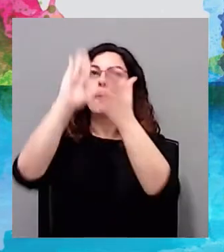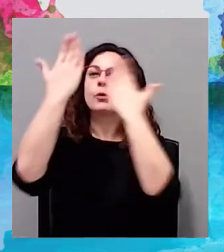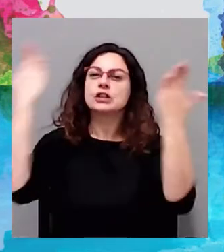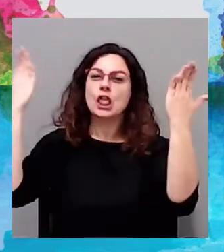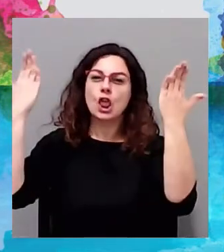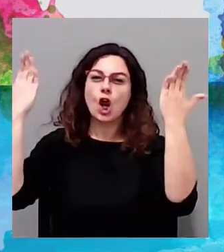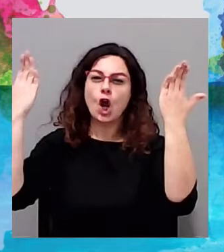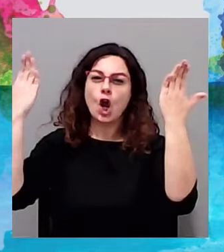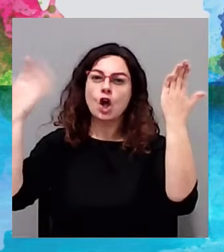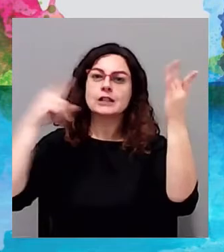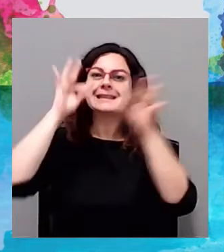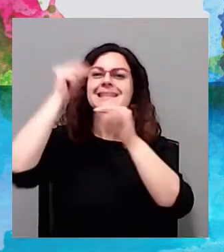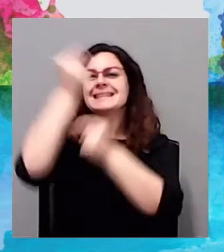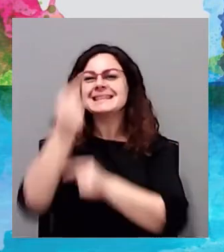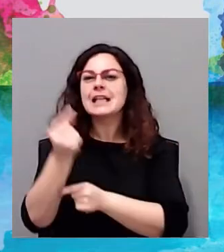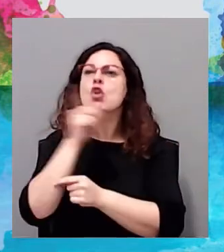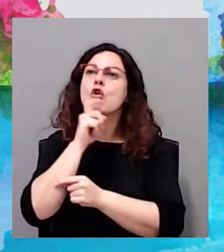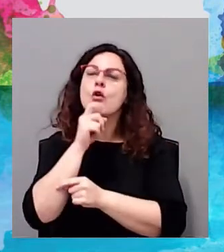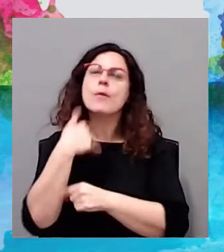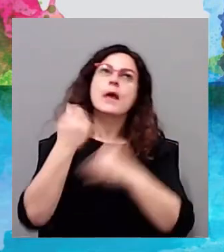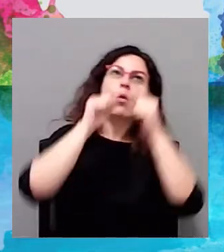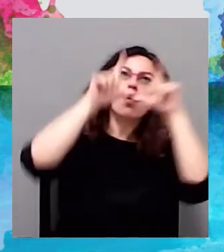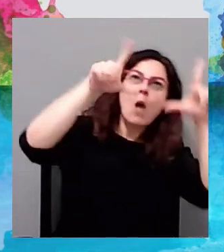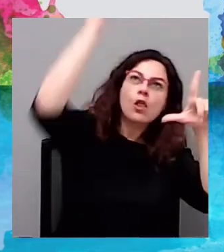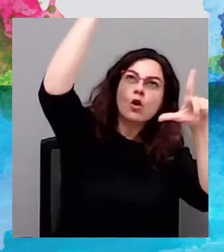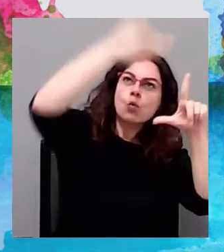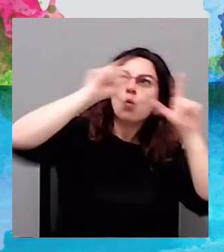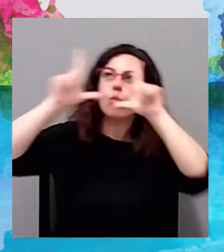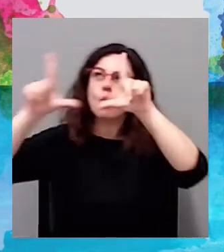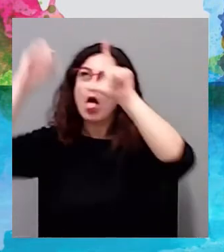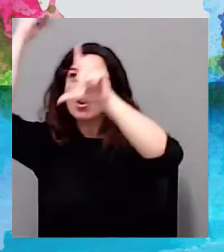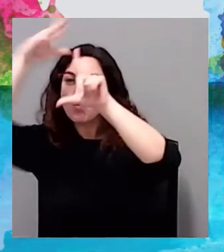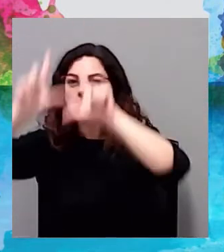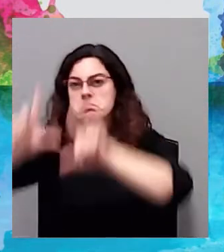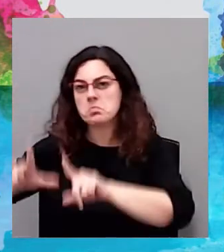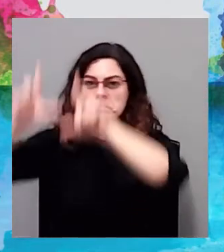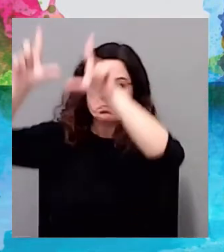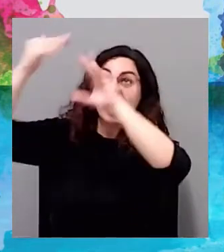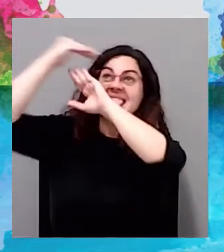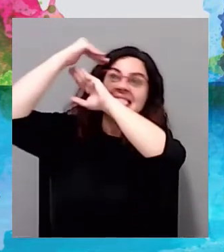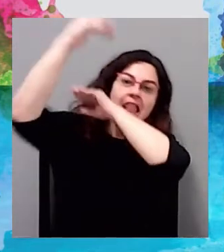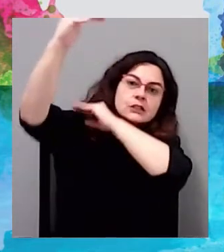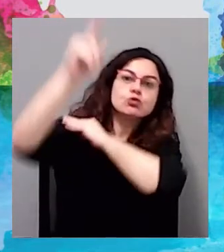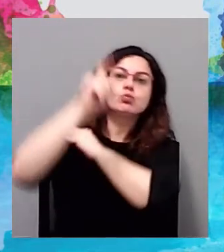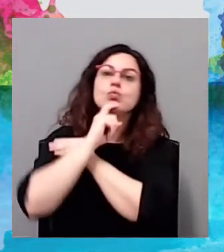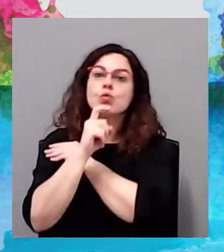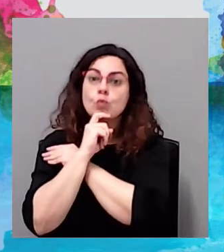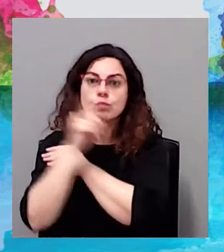mismo cómo está un cuadro en un sitio o en otro, la iluminación, los techos, todo eso es muy importante para la